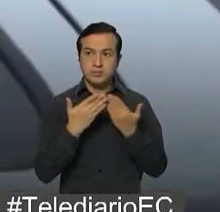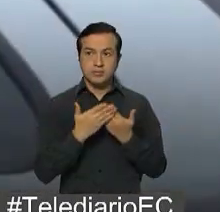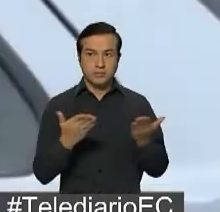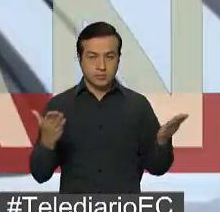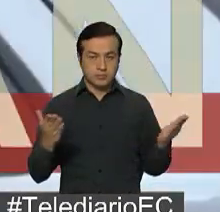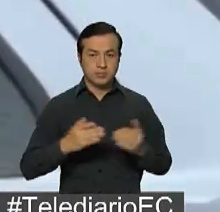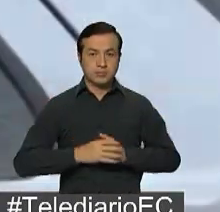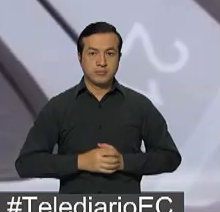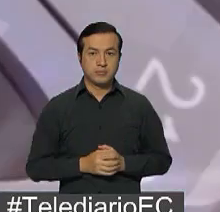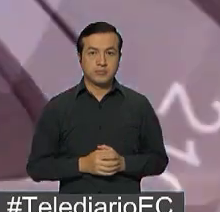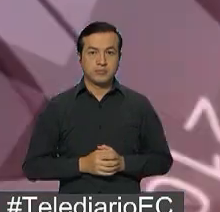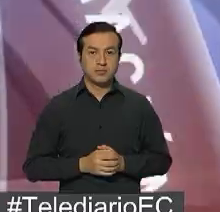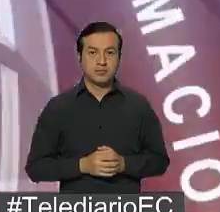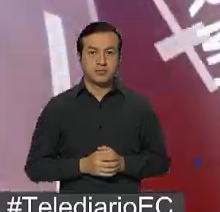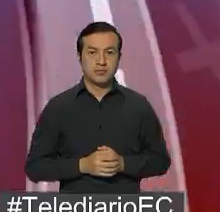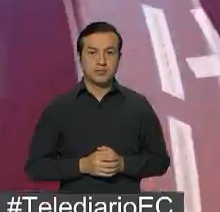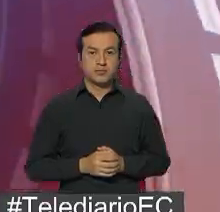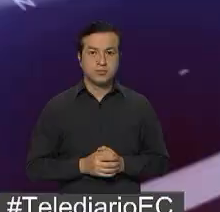odebrecht